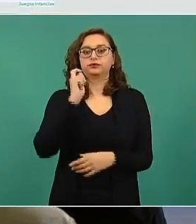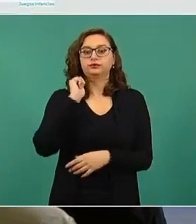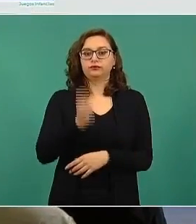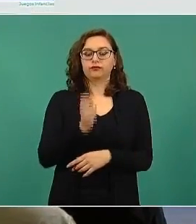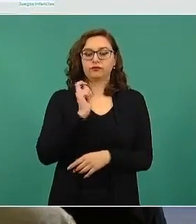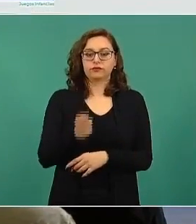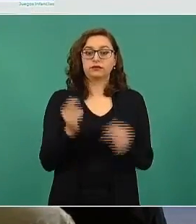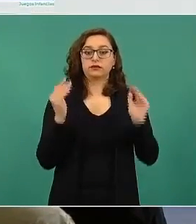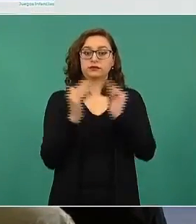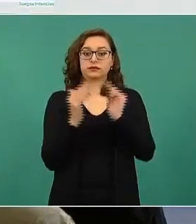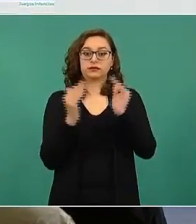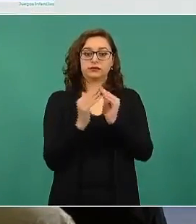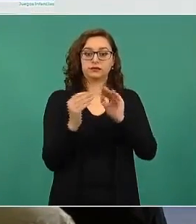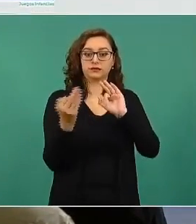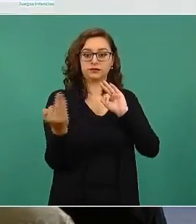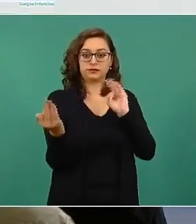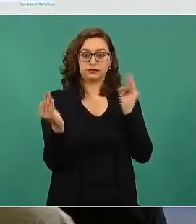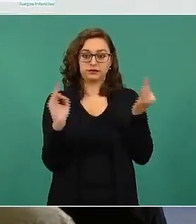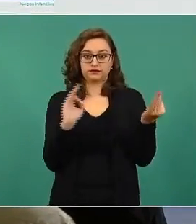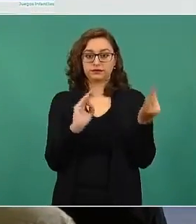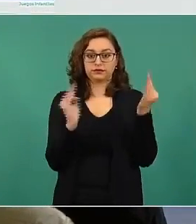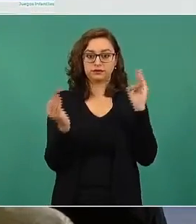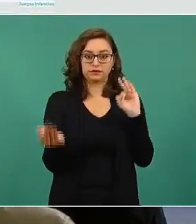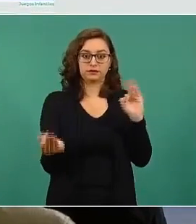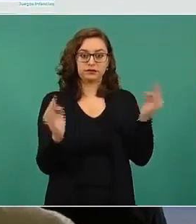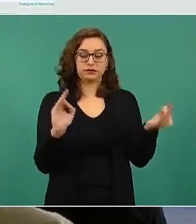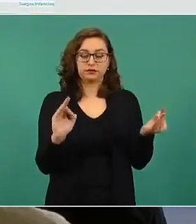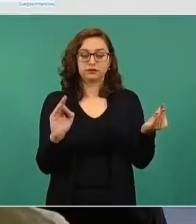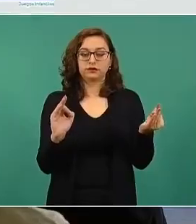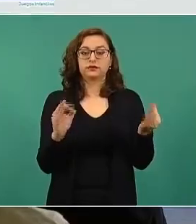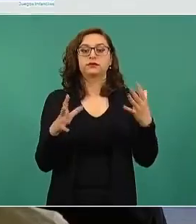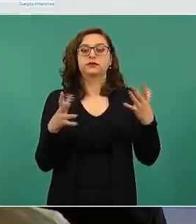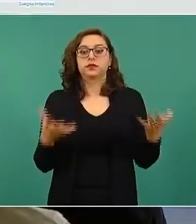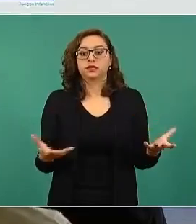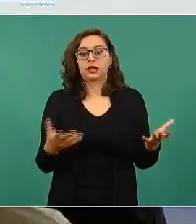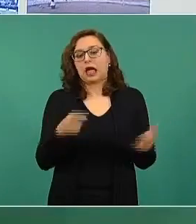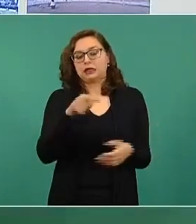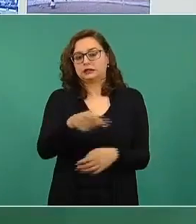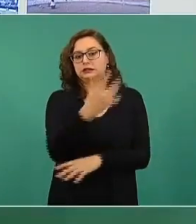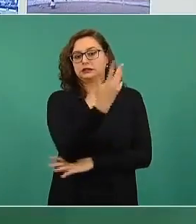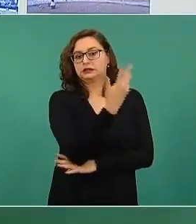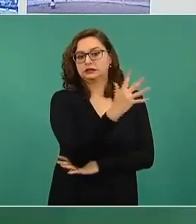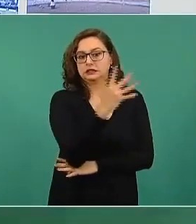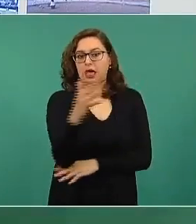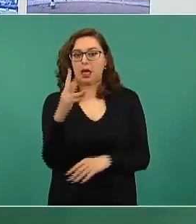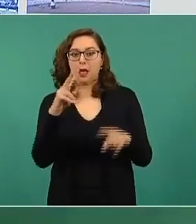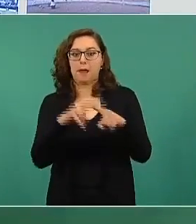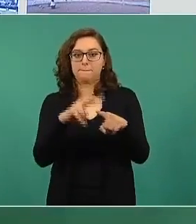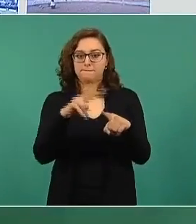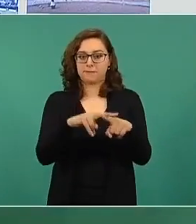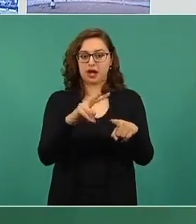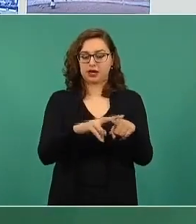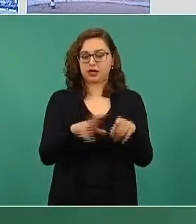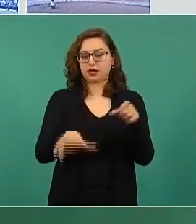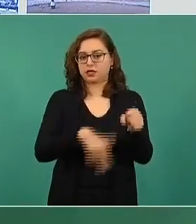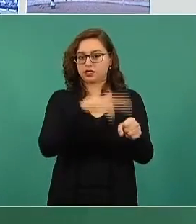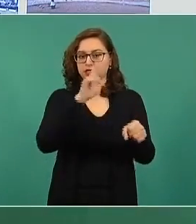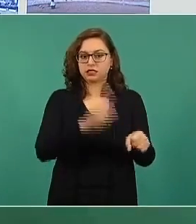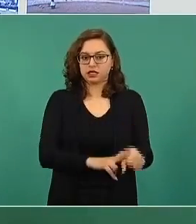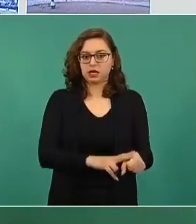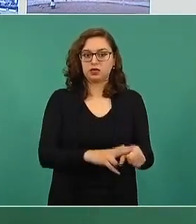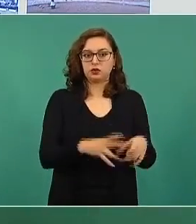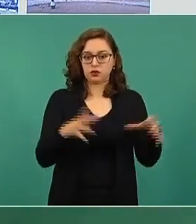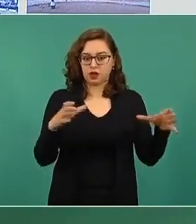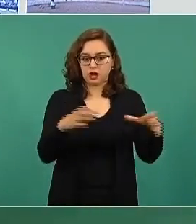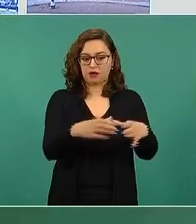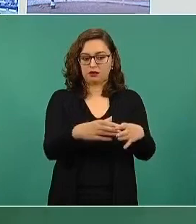las inmediaciones de este represo natural no presentaran problemas de deslaves o que